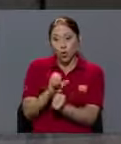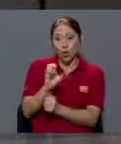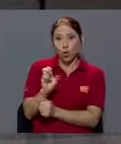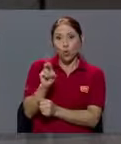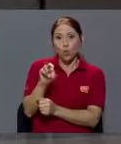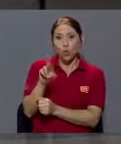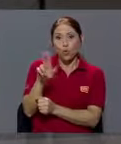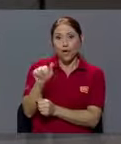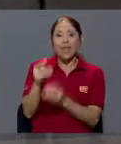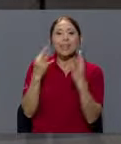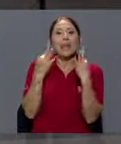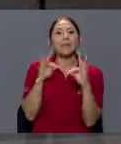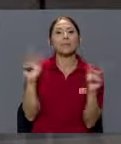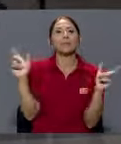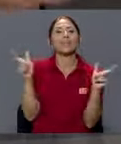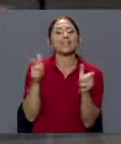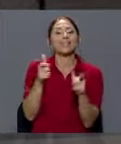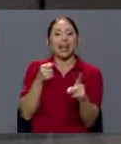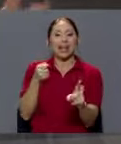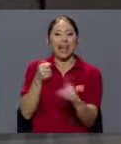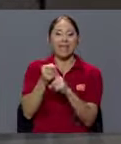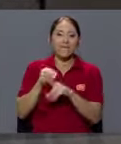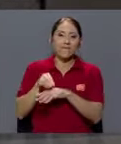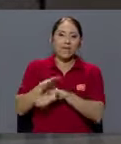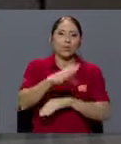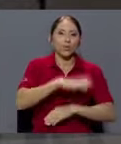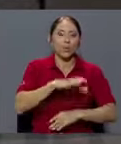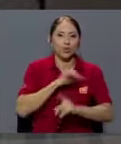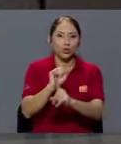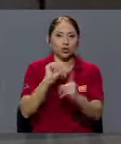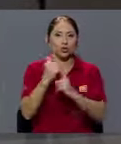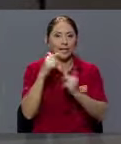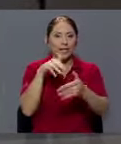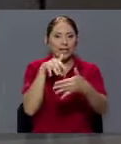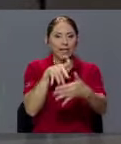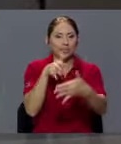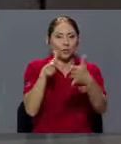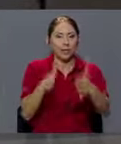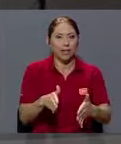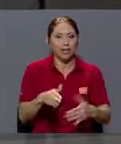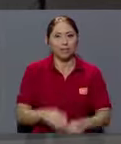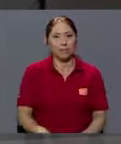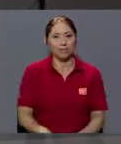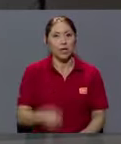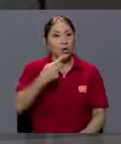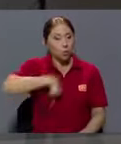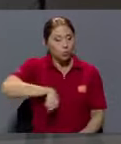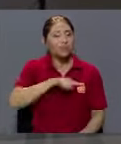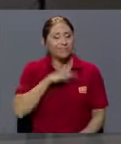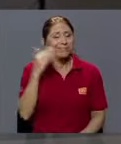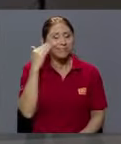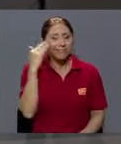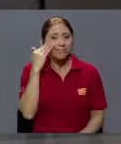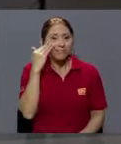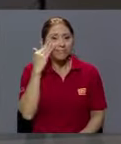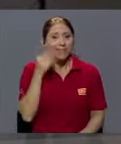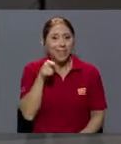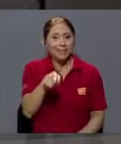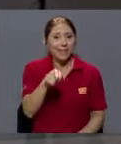ese efecto que pueda tener toda esta condición social que tiene el estudiante. Entonces, sí hay que decirlo que no somos